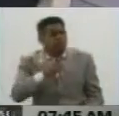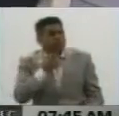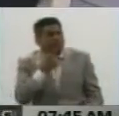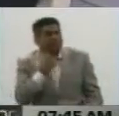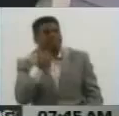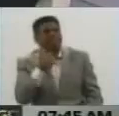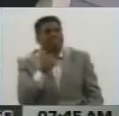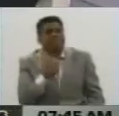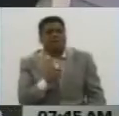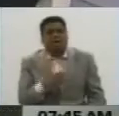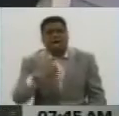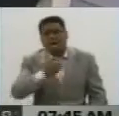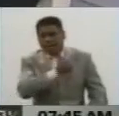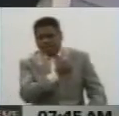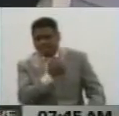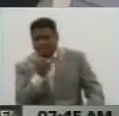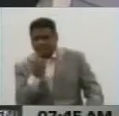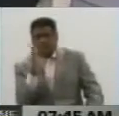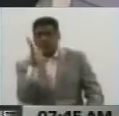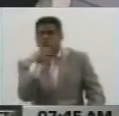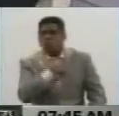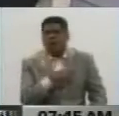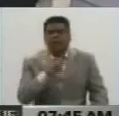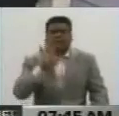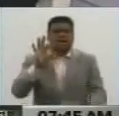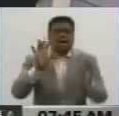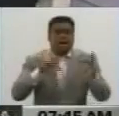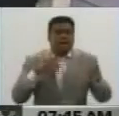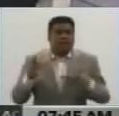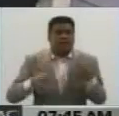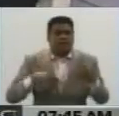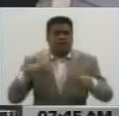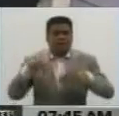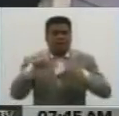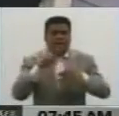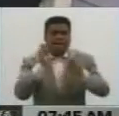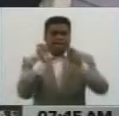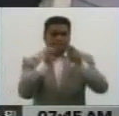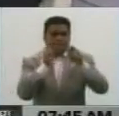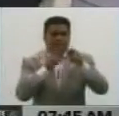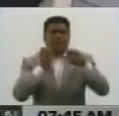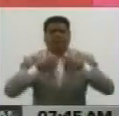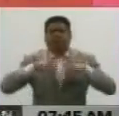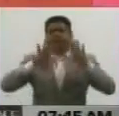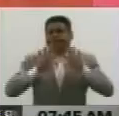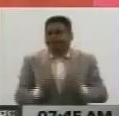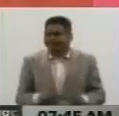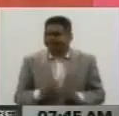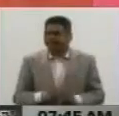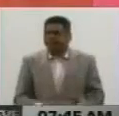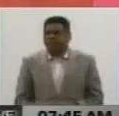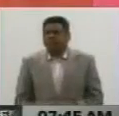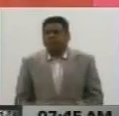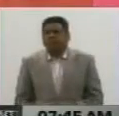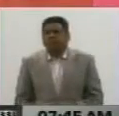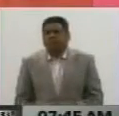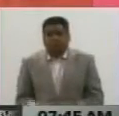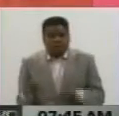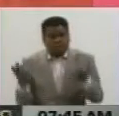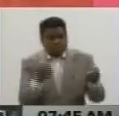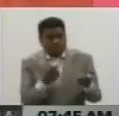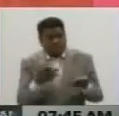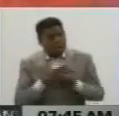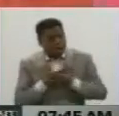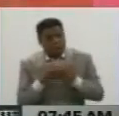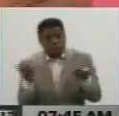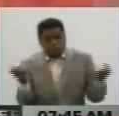aquellas donde no debe haber actividad minera, asegurar que esa actividad cese. ¿Y ha sido receptividad? ¿Ha tenido una alta receptividad, claro, esta postura del gobierno?